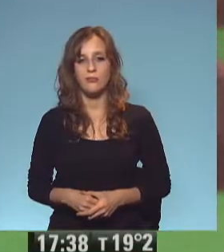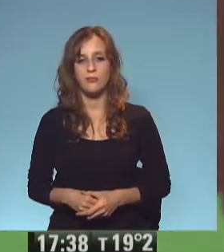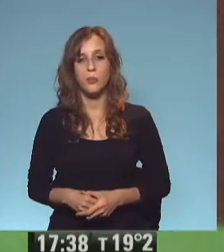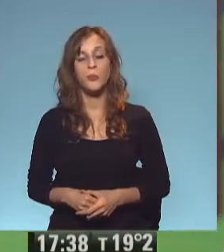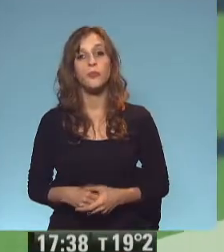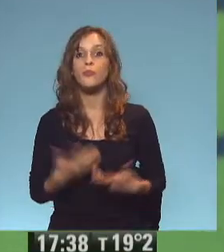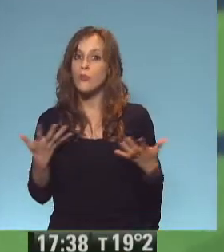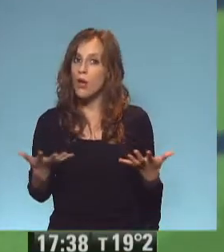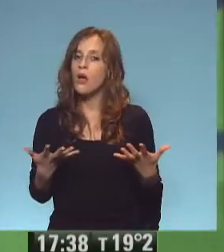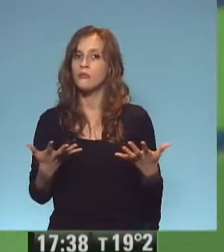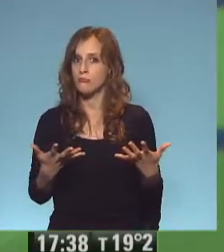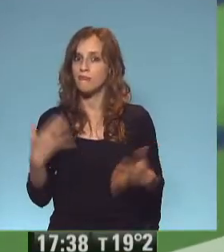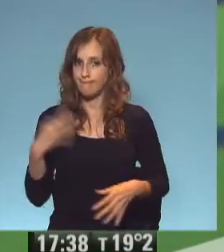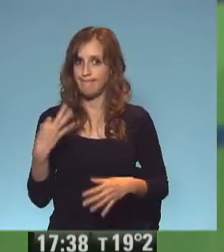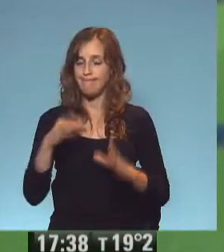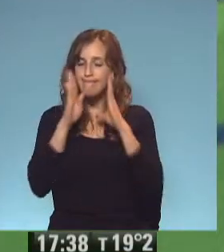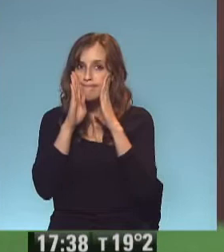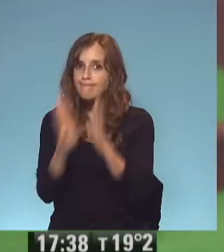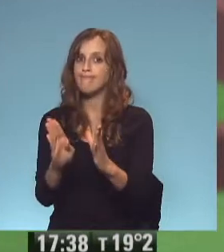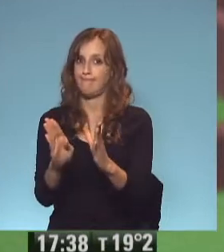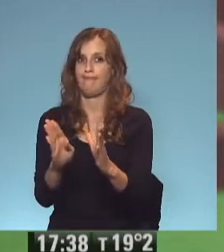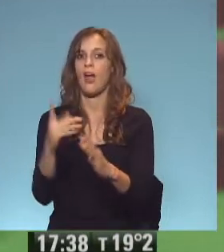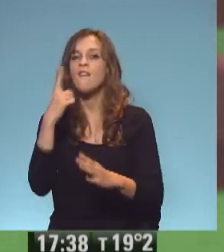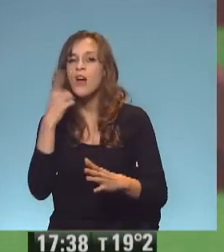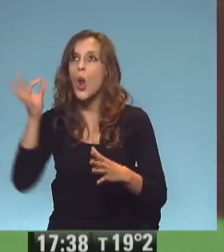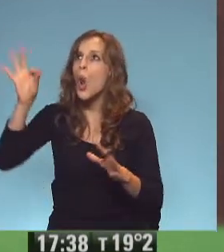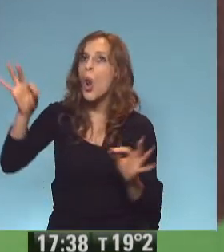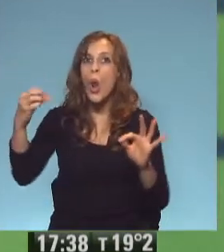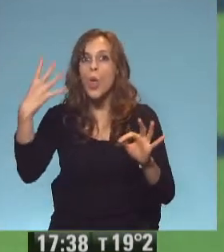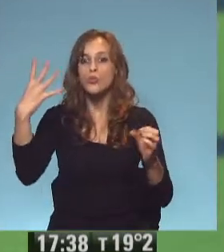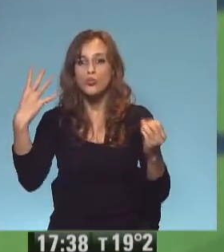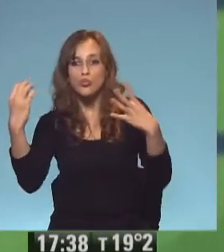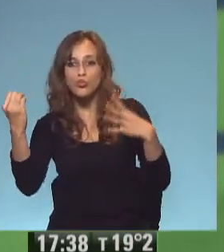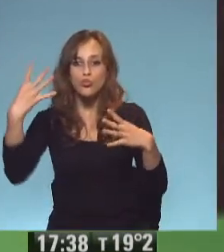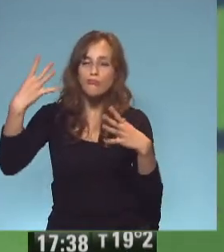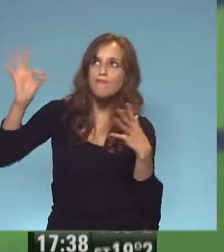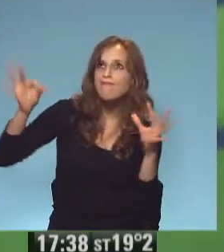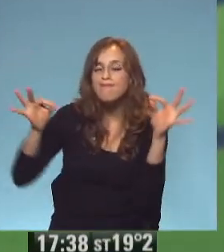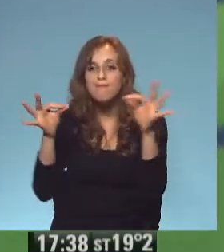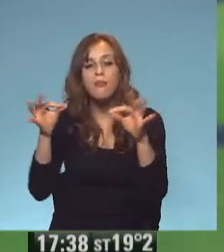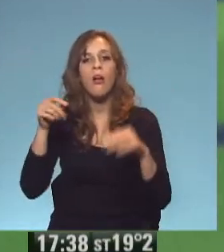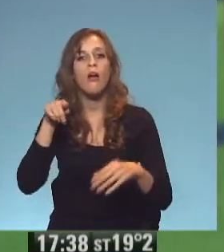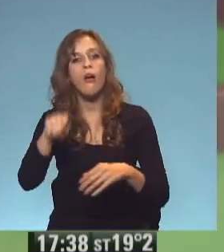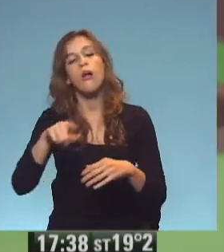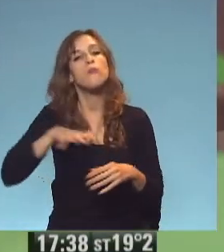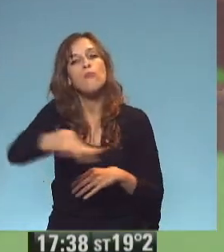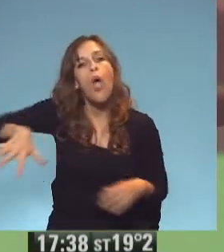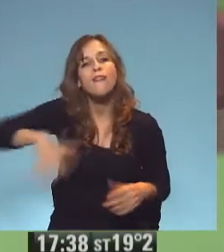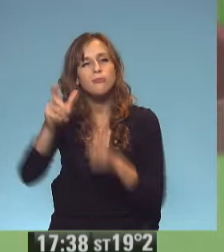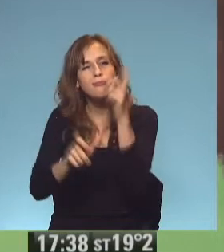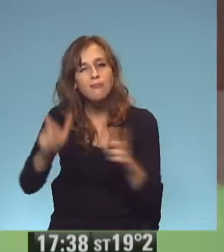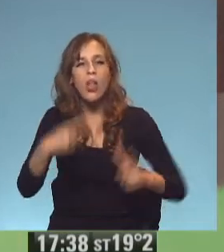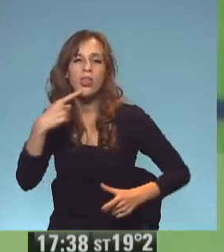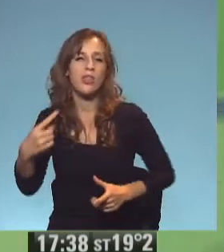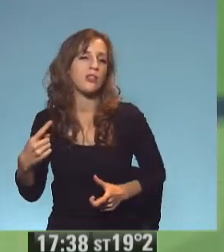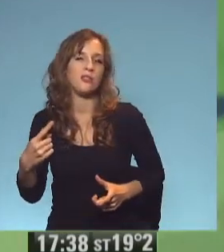Estén atentos para ver si aparecen las luces. En el pueblo dicen que quizás sea la luz mala. ¿Qué es la